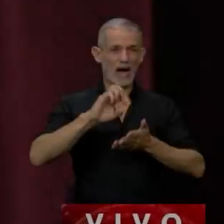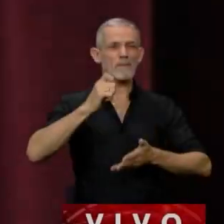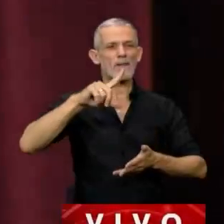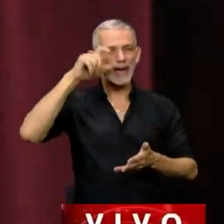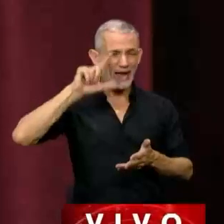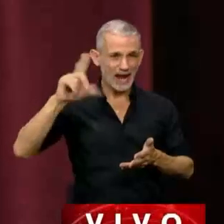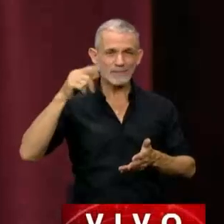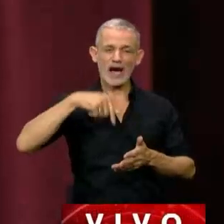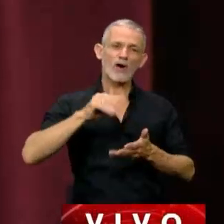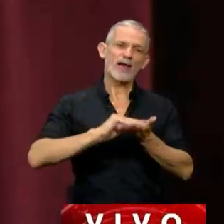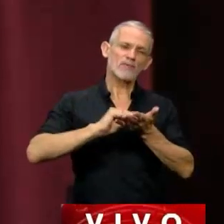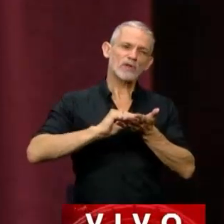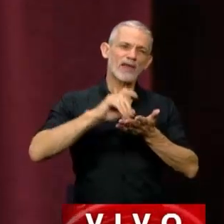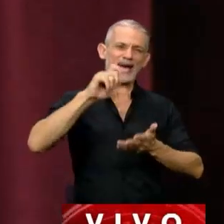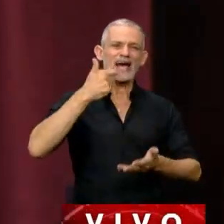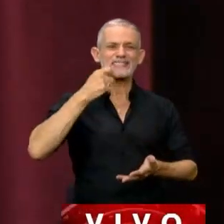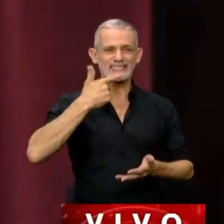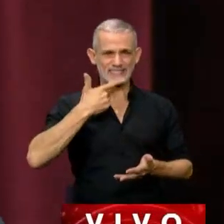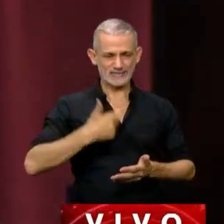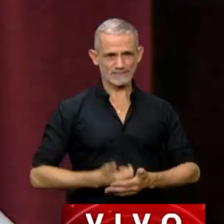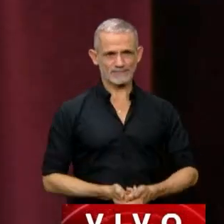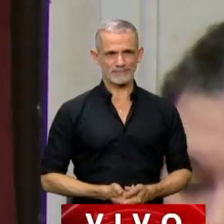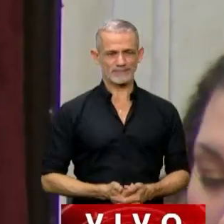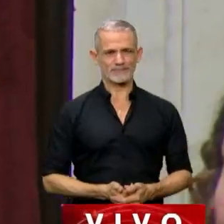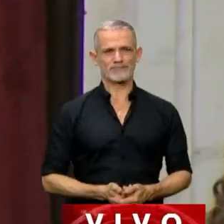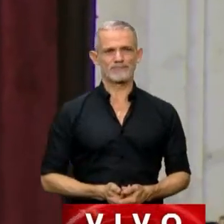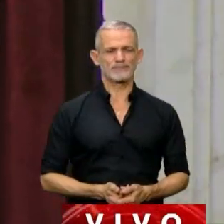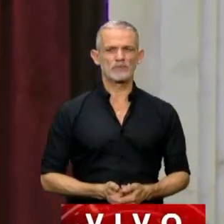Sobre la palabra la diputada Figueroa Casas.